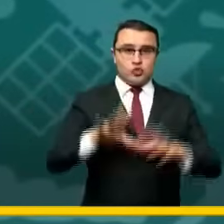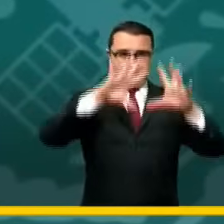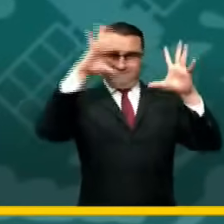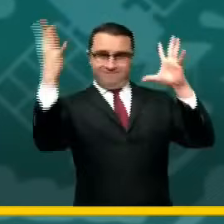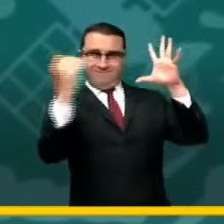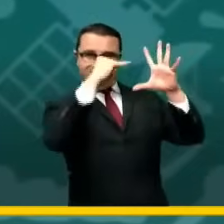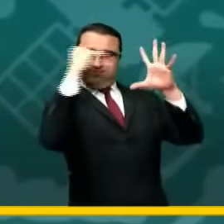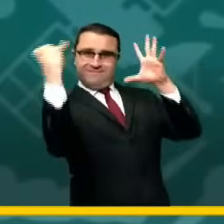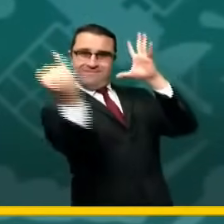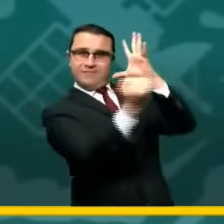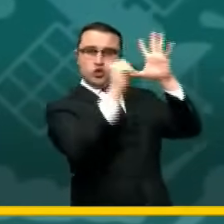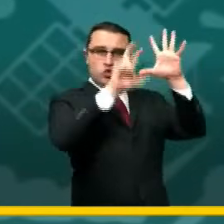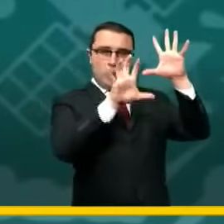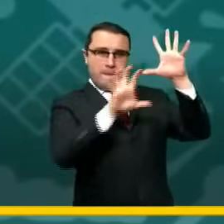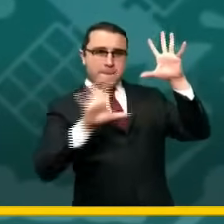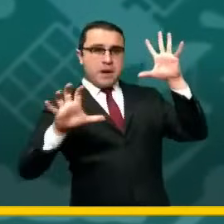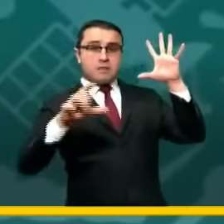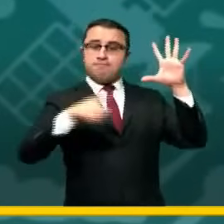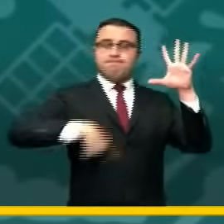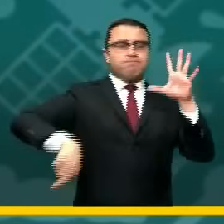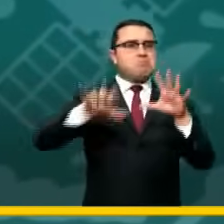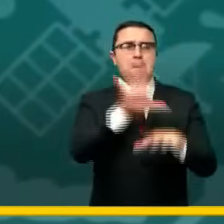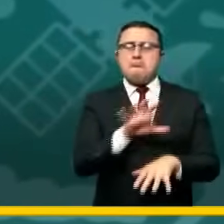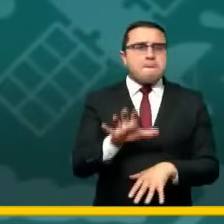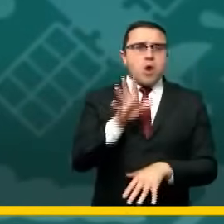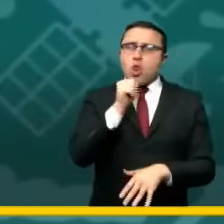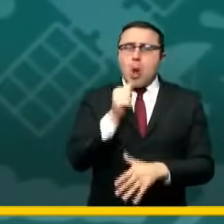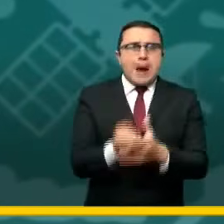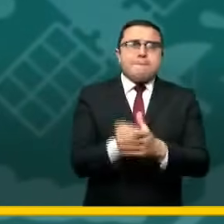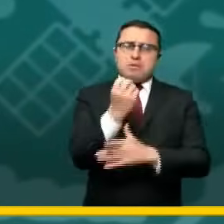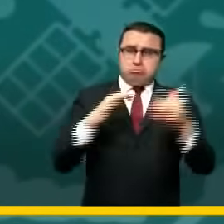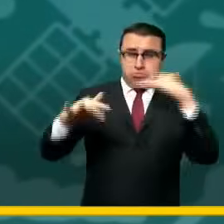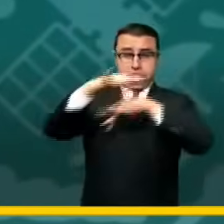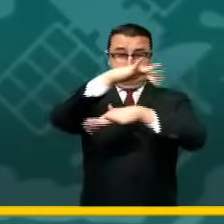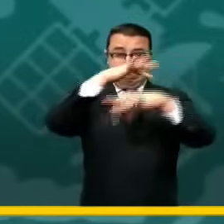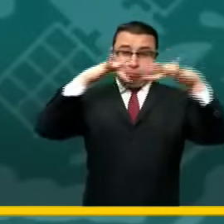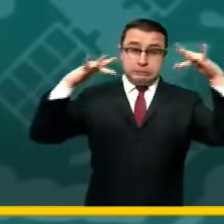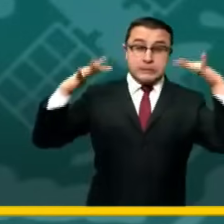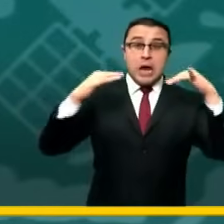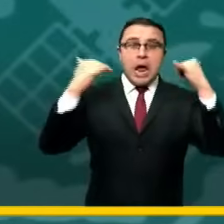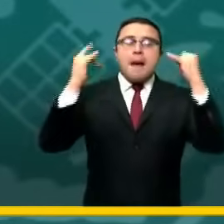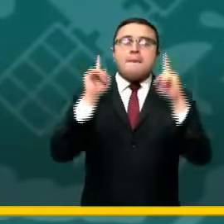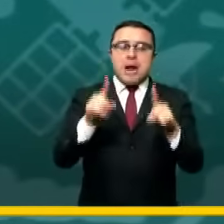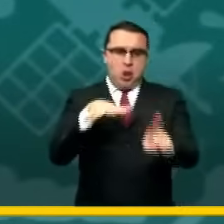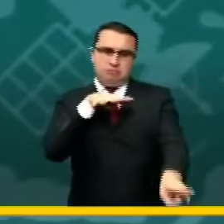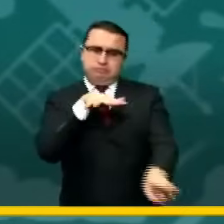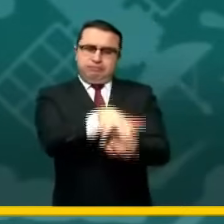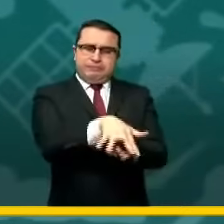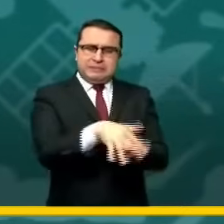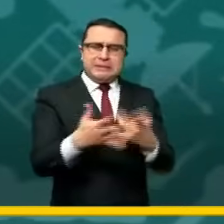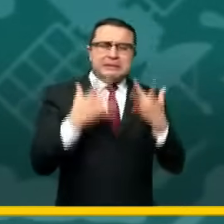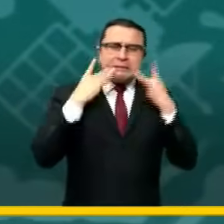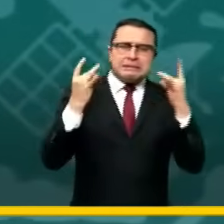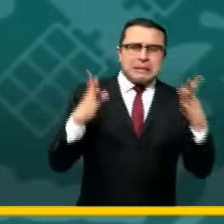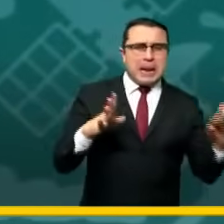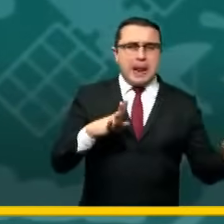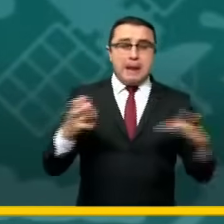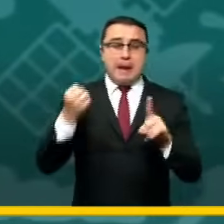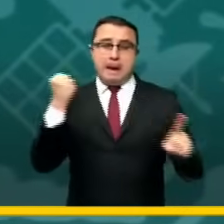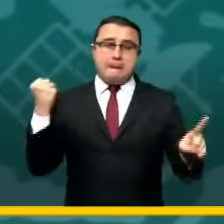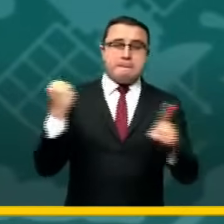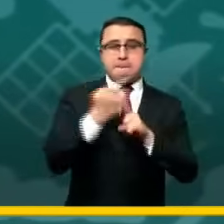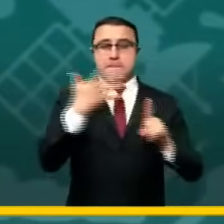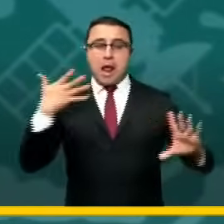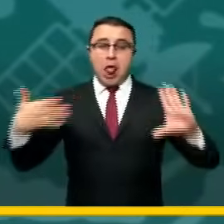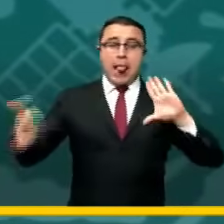las poblaciones que no emiten CO2 a las contingencias cada vez más mortales del impacto del